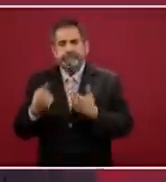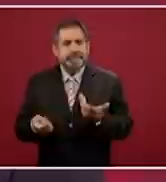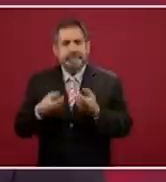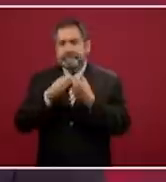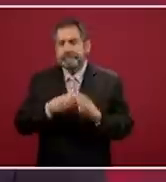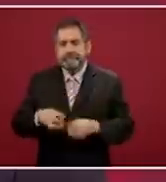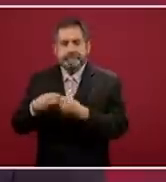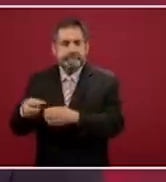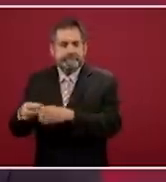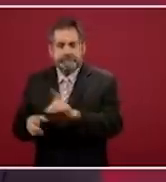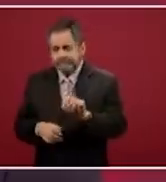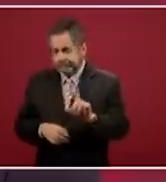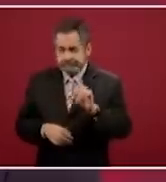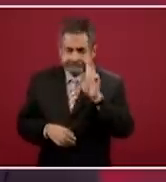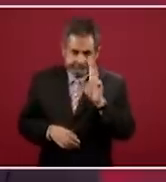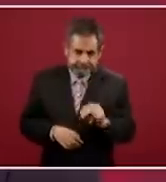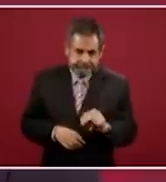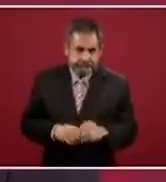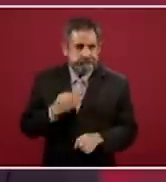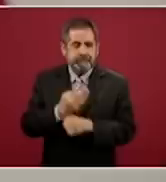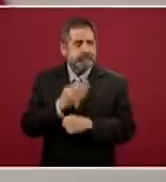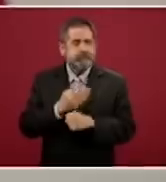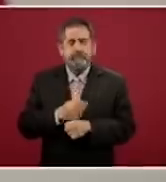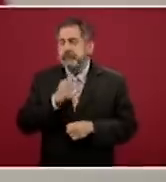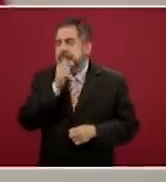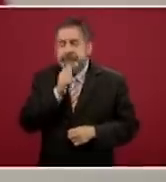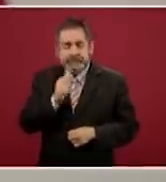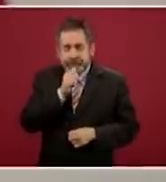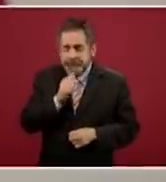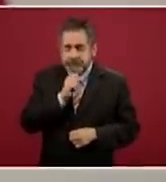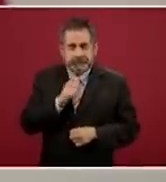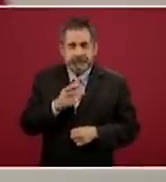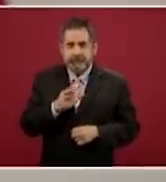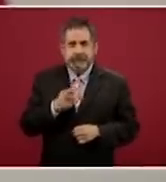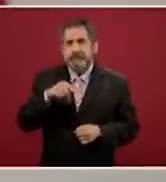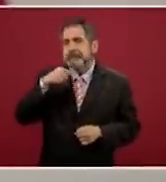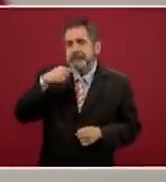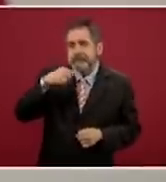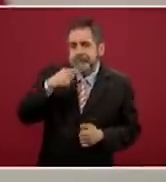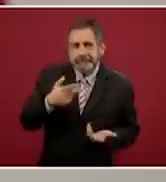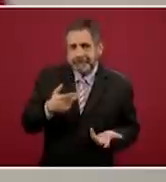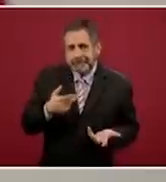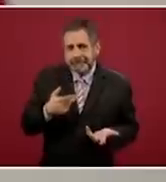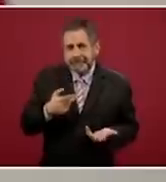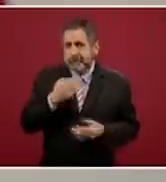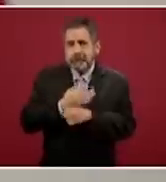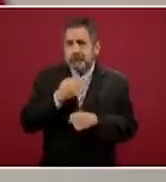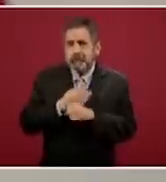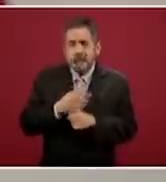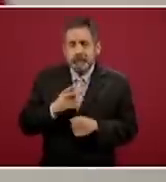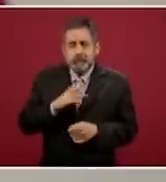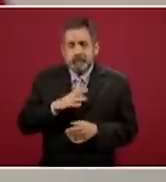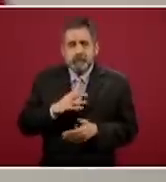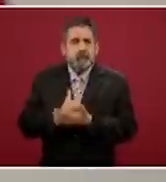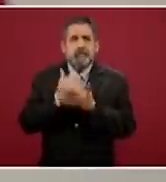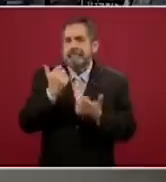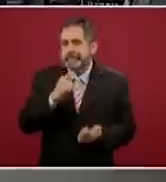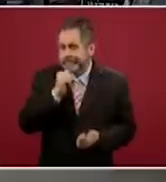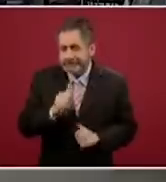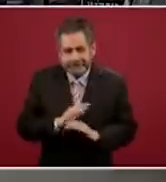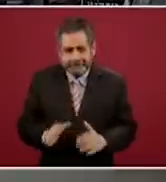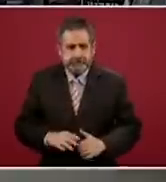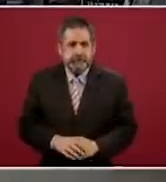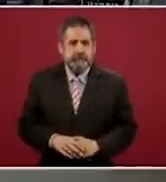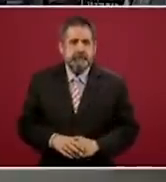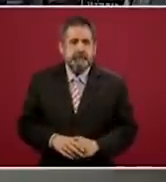en una condición que no contribuye al manejo de la epidemia, a la prevención y el control.